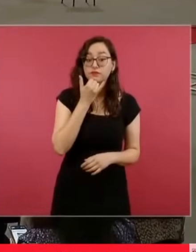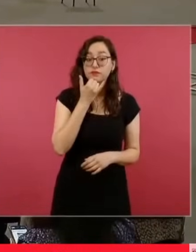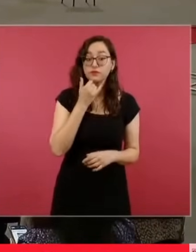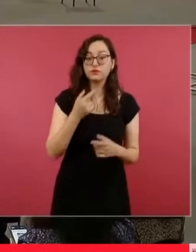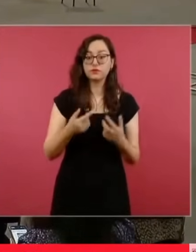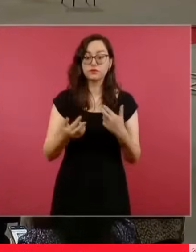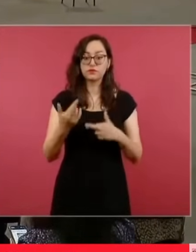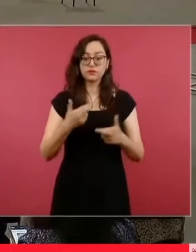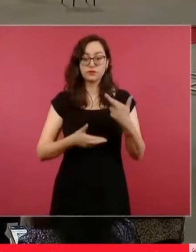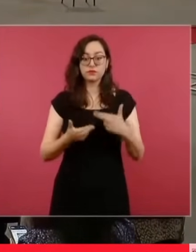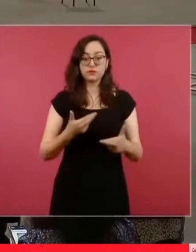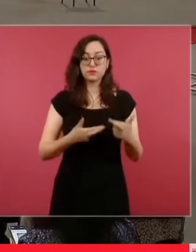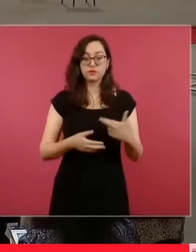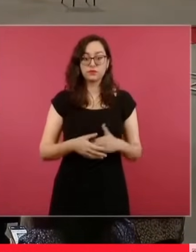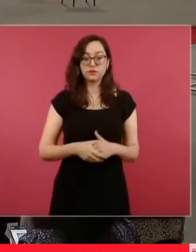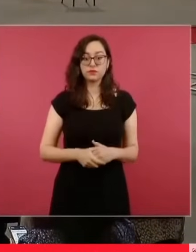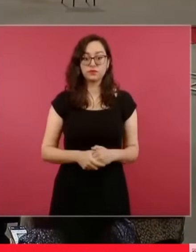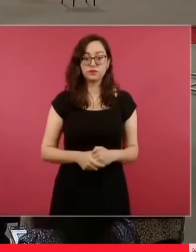Regrésate.